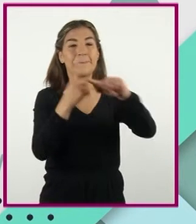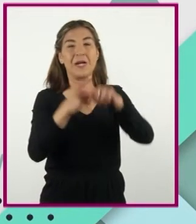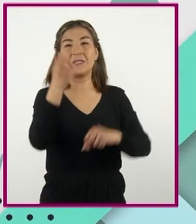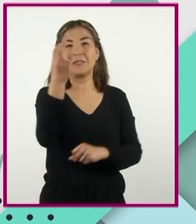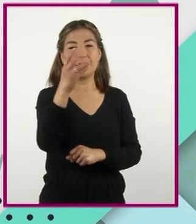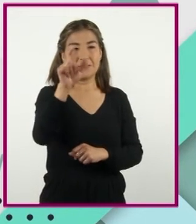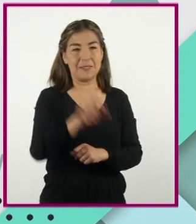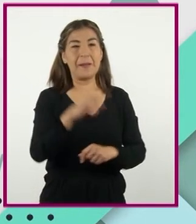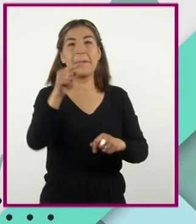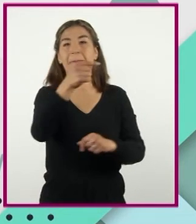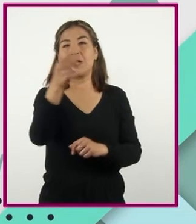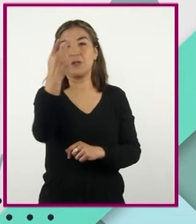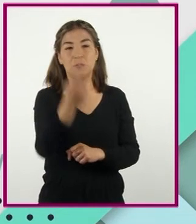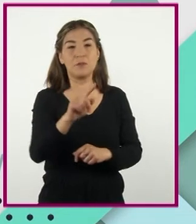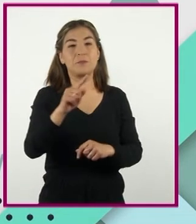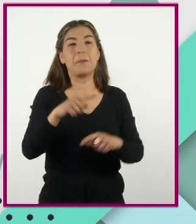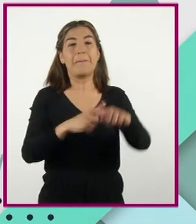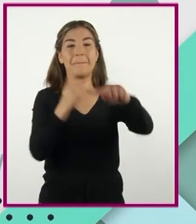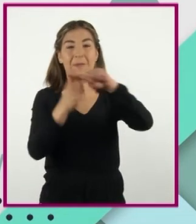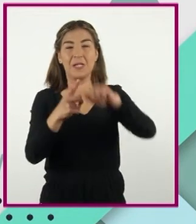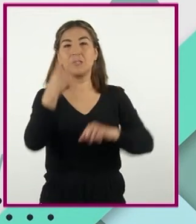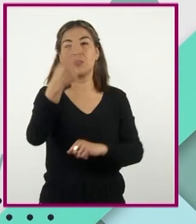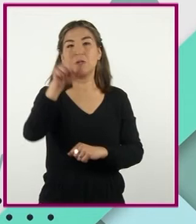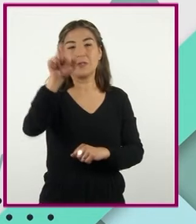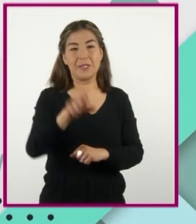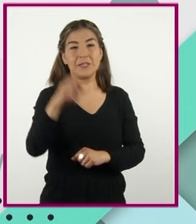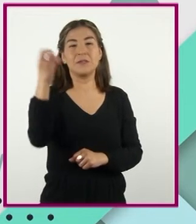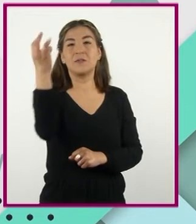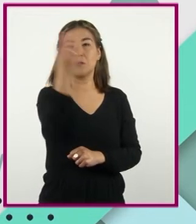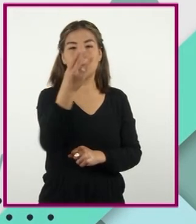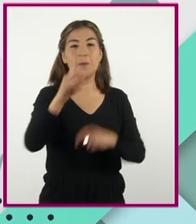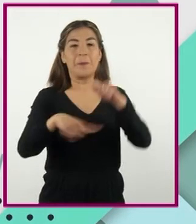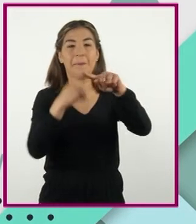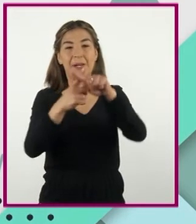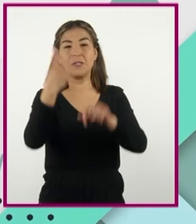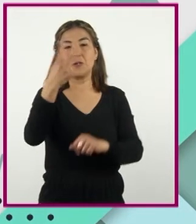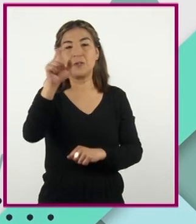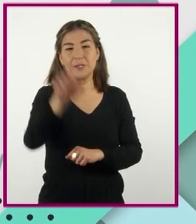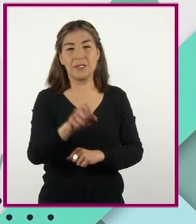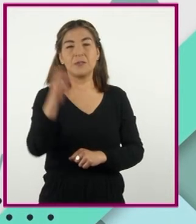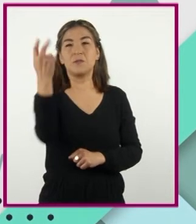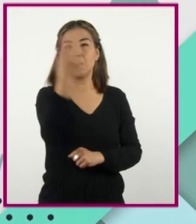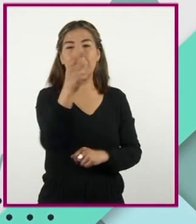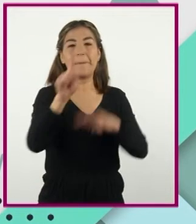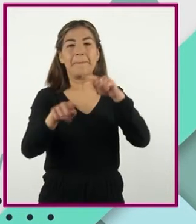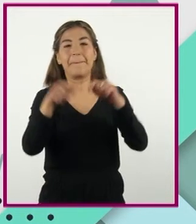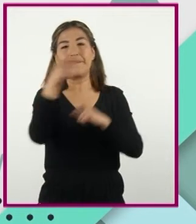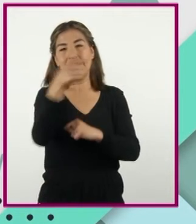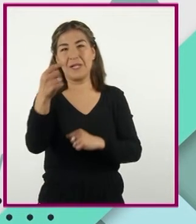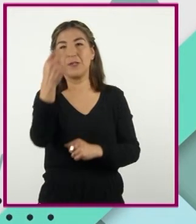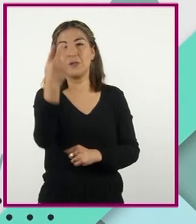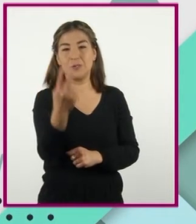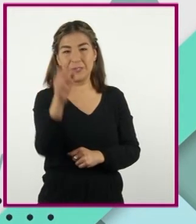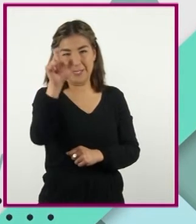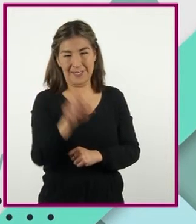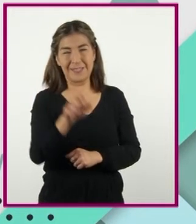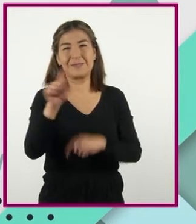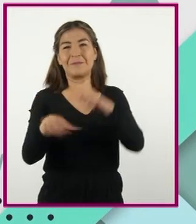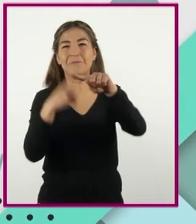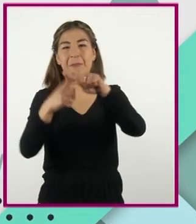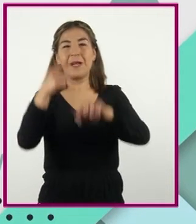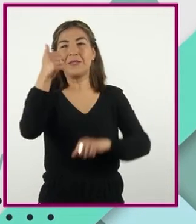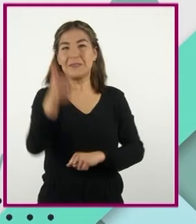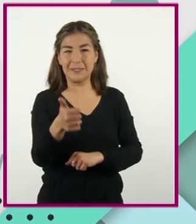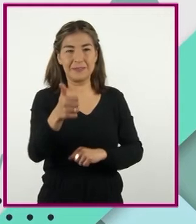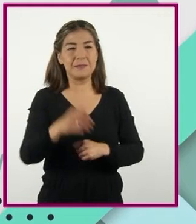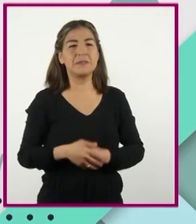3x menos 2 más 2x al cubo más 2x al cuadrado menos x más 6. En el